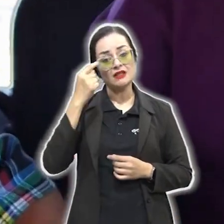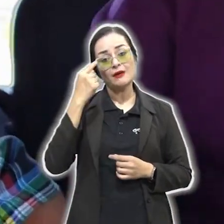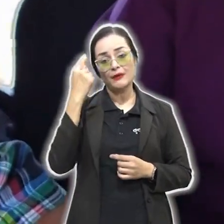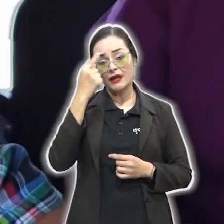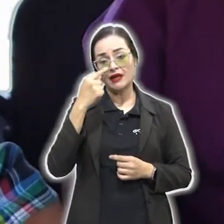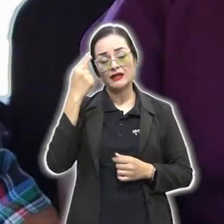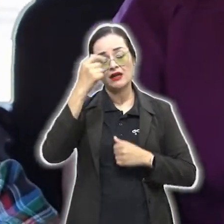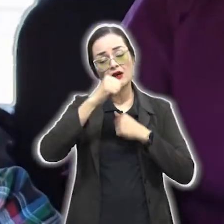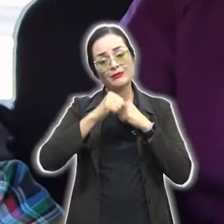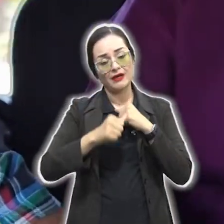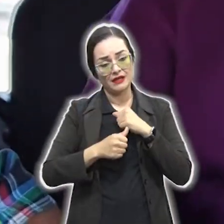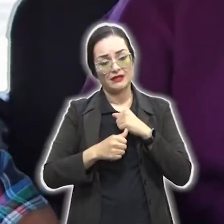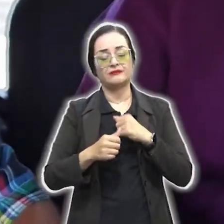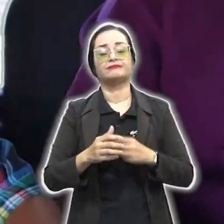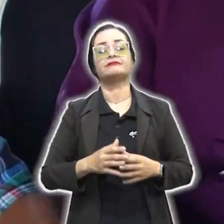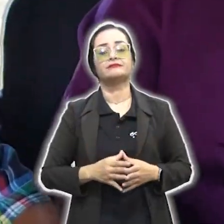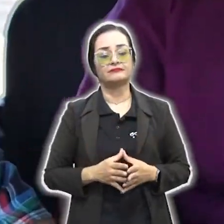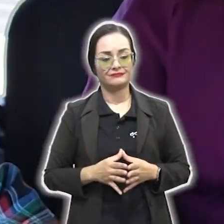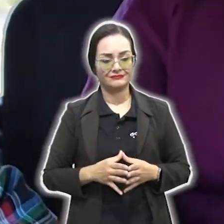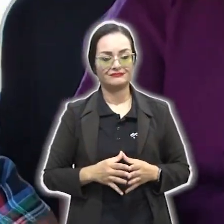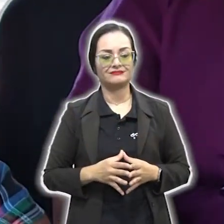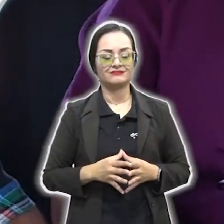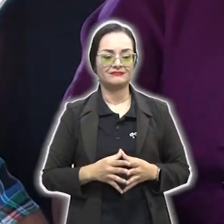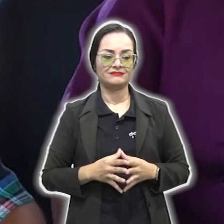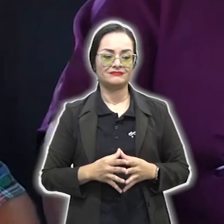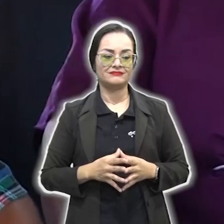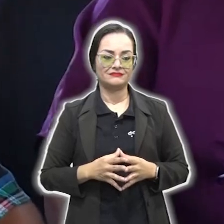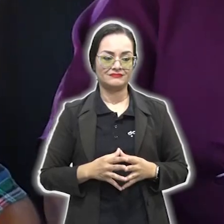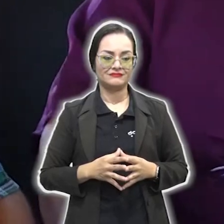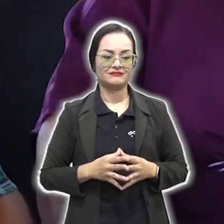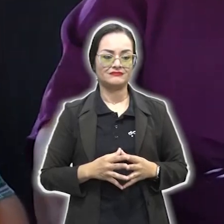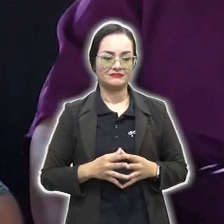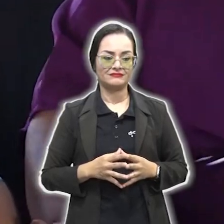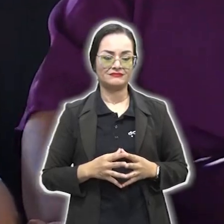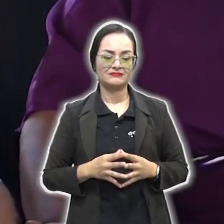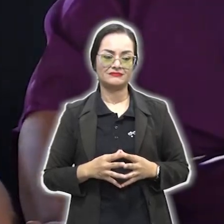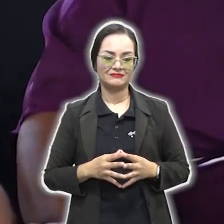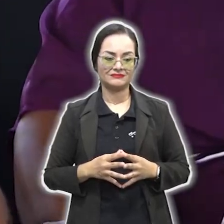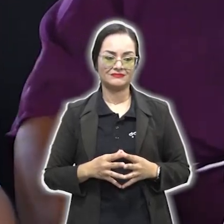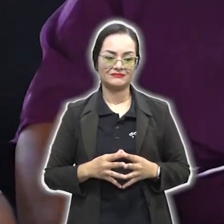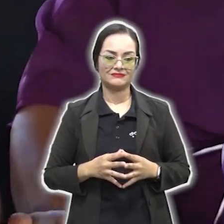ahí en la televisión. Ahorita.